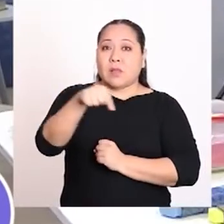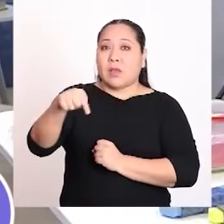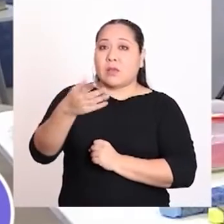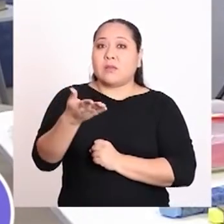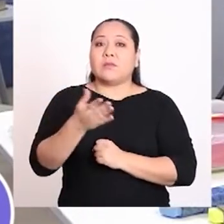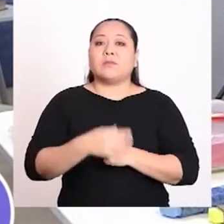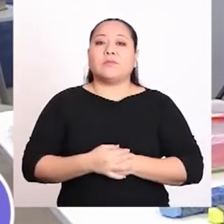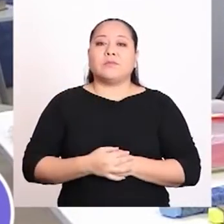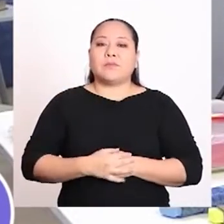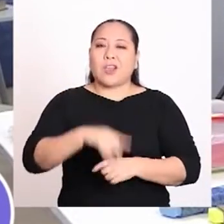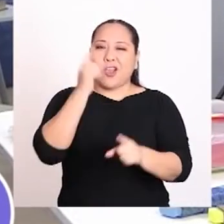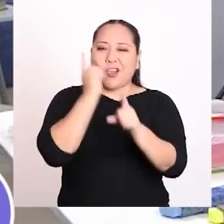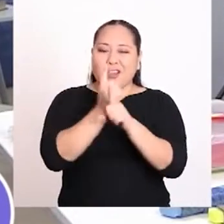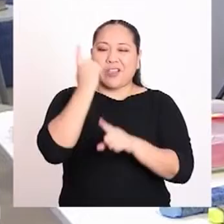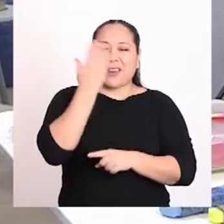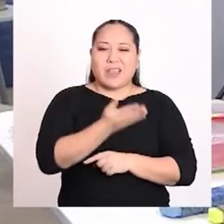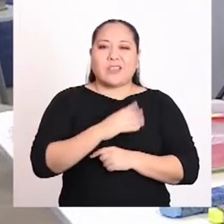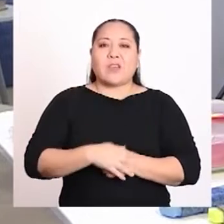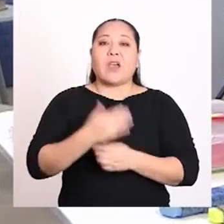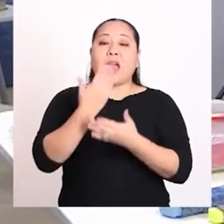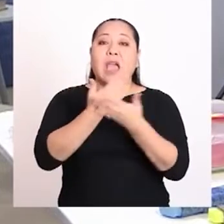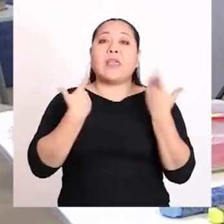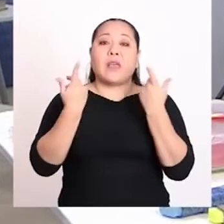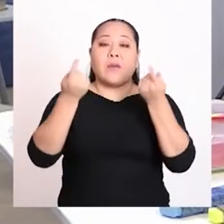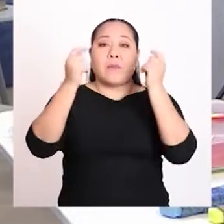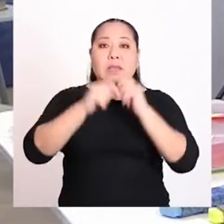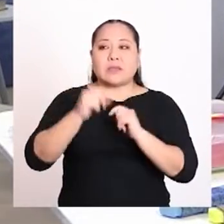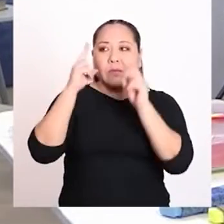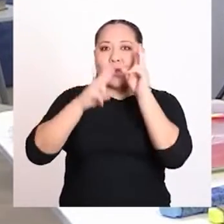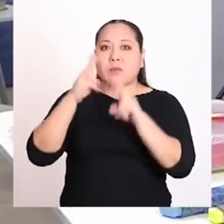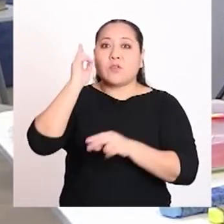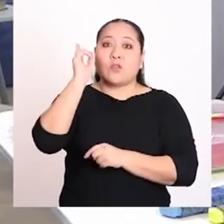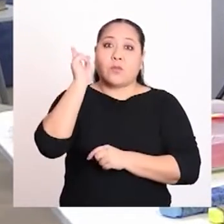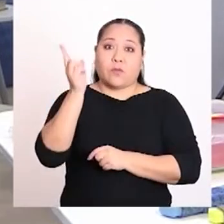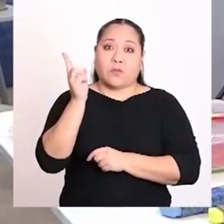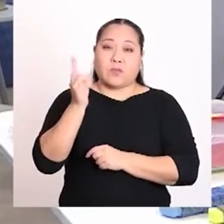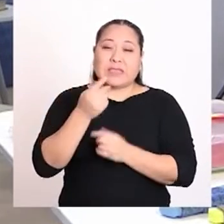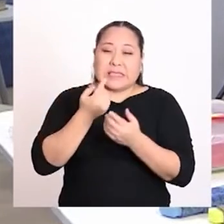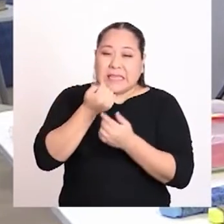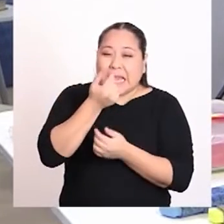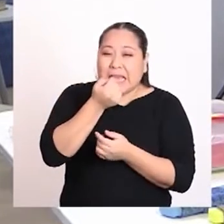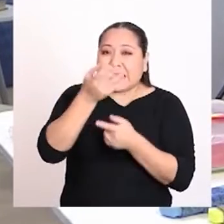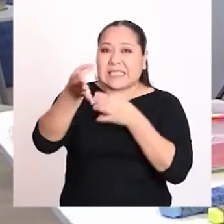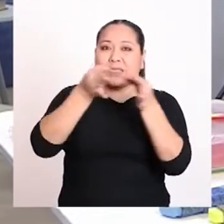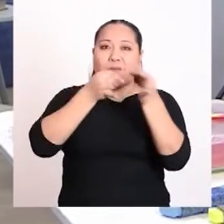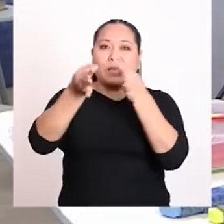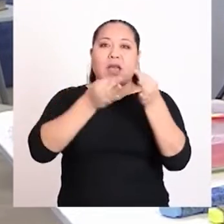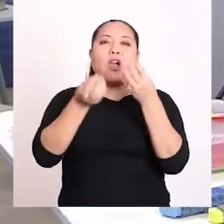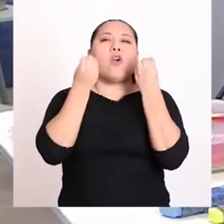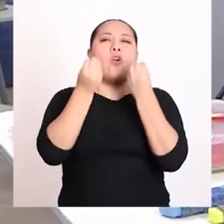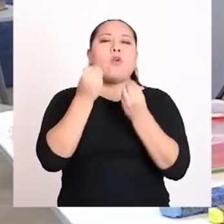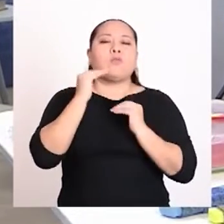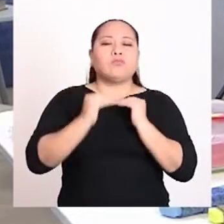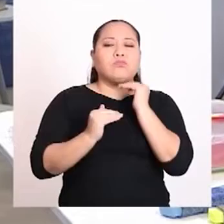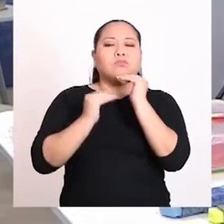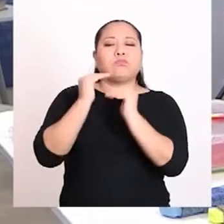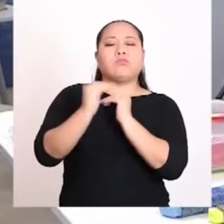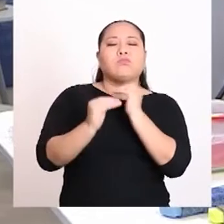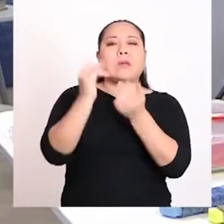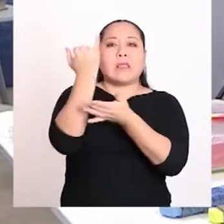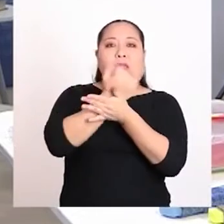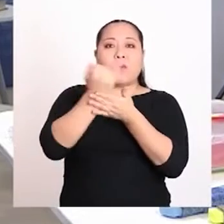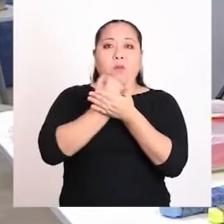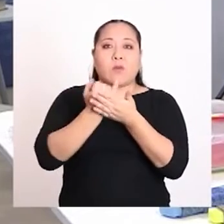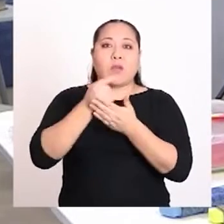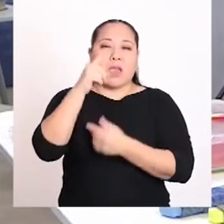actividades físicas? eso. Antes de la pausa nos quedamos con el profesor a punto de explicarnos cómo proceder con la elaboración de